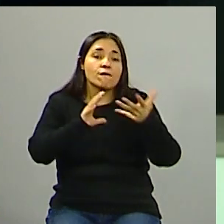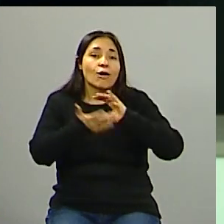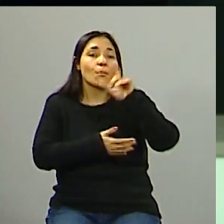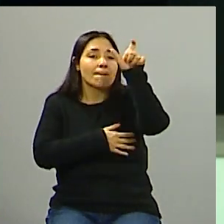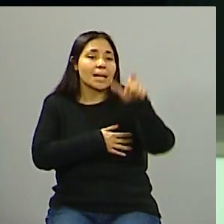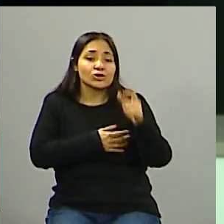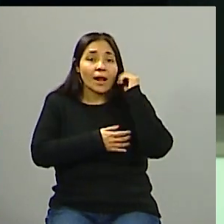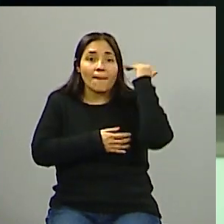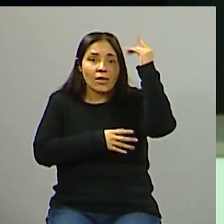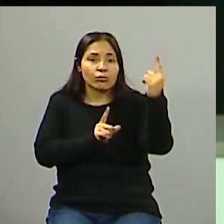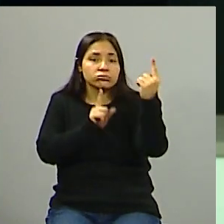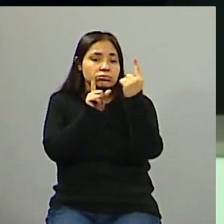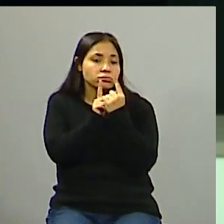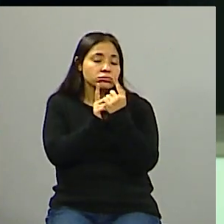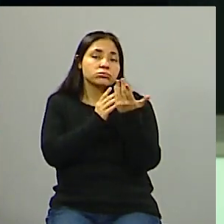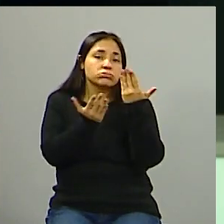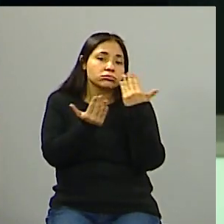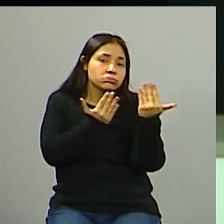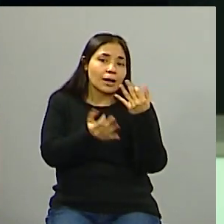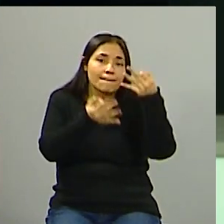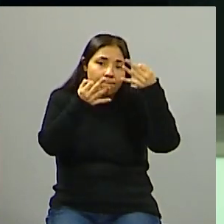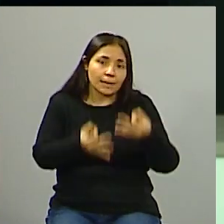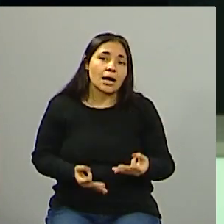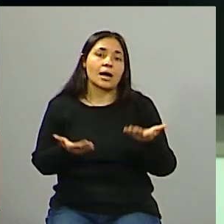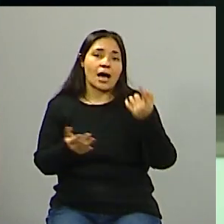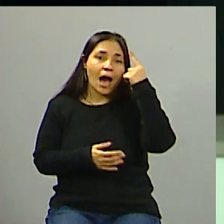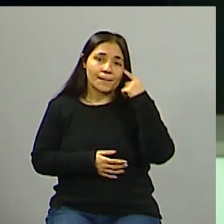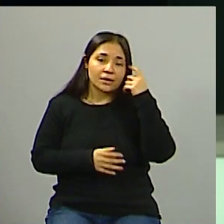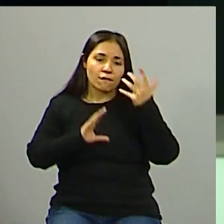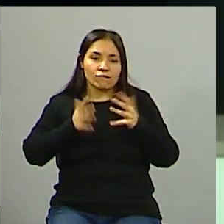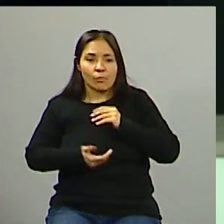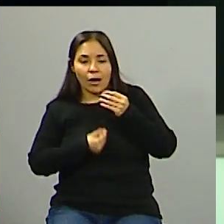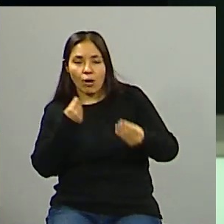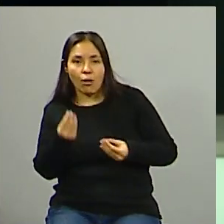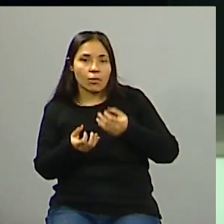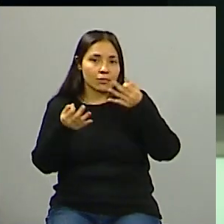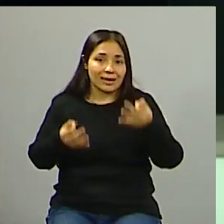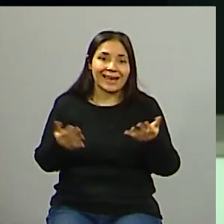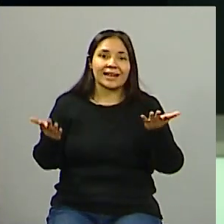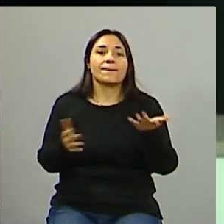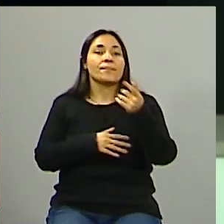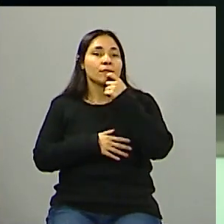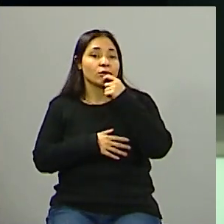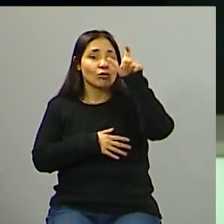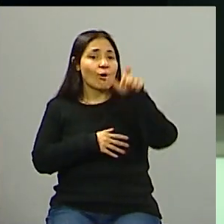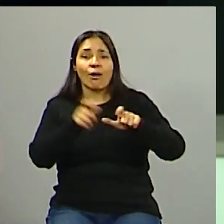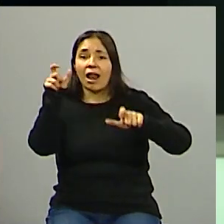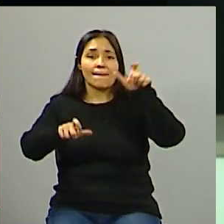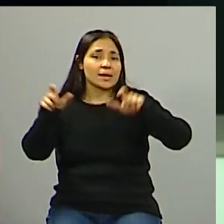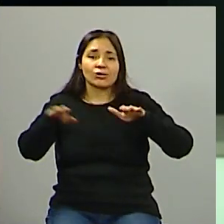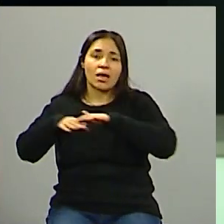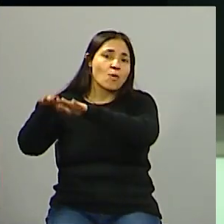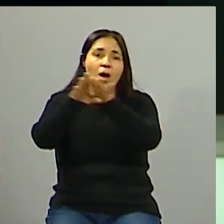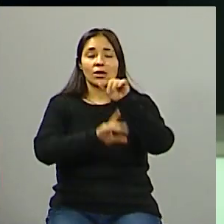que fundamentalmente creo que tiene que ver con comprender esto que decía anteriormente, de que no todas las personas somos iguales, que